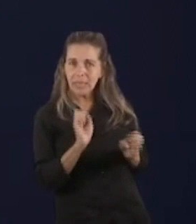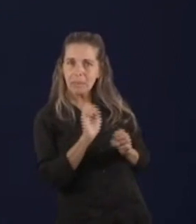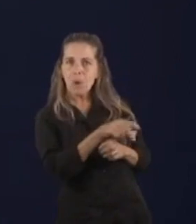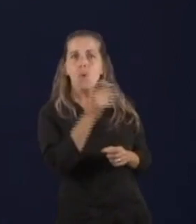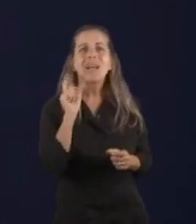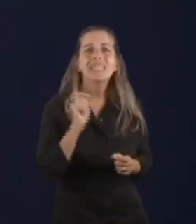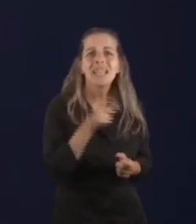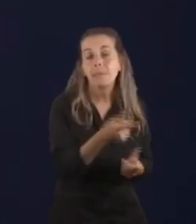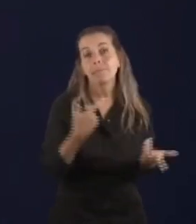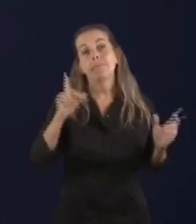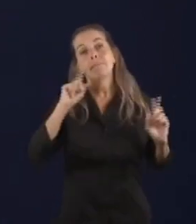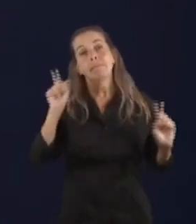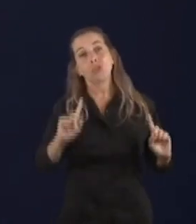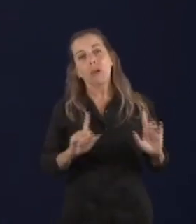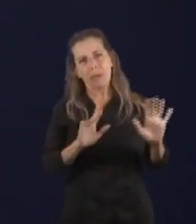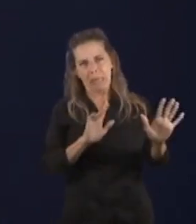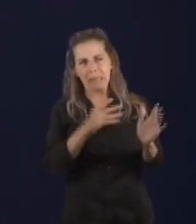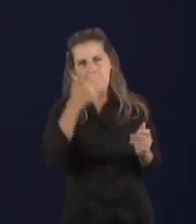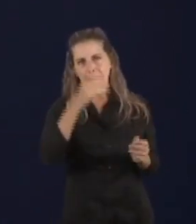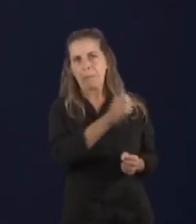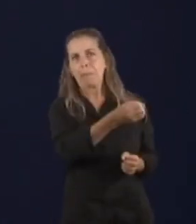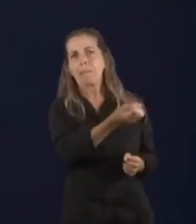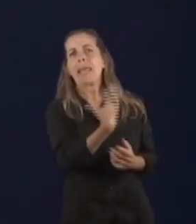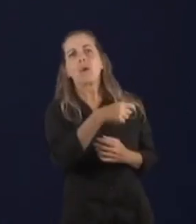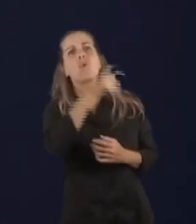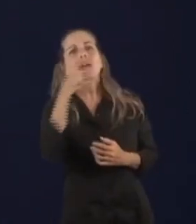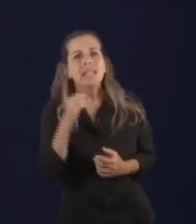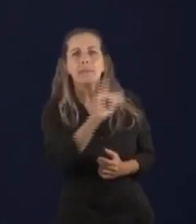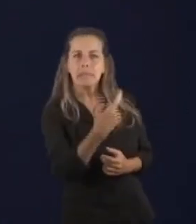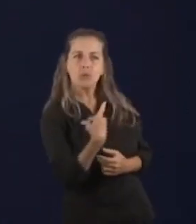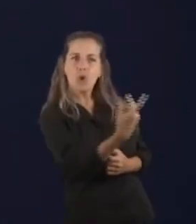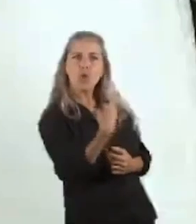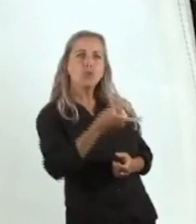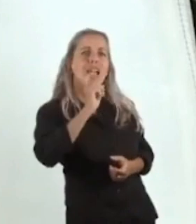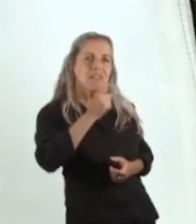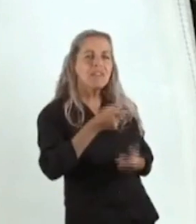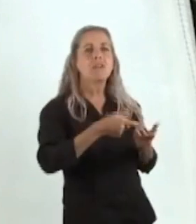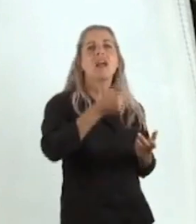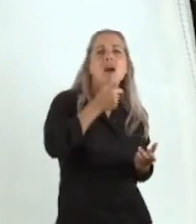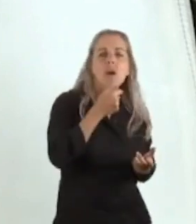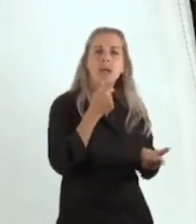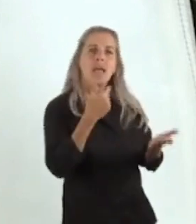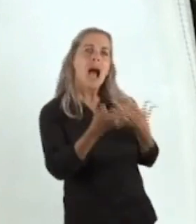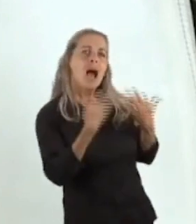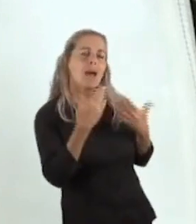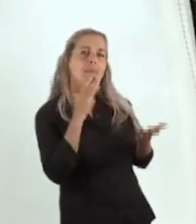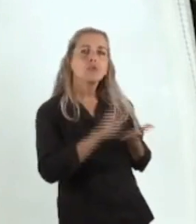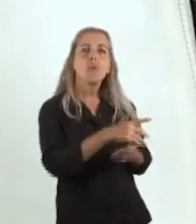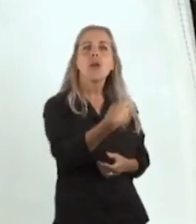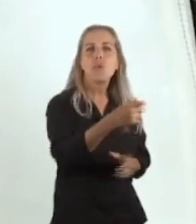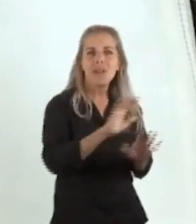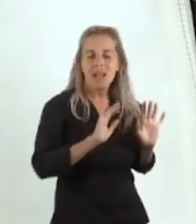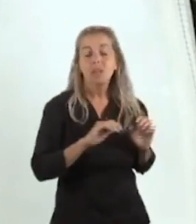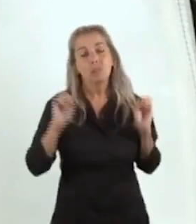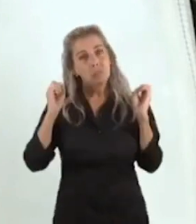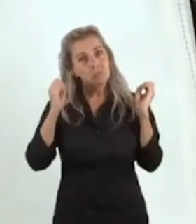sobrepasado de trabajo así que escribime un WhatsApp y te prometo de te invito un café y un vasito de agua bárbaro entonces aprovecho para preguntarle